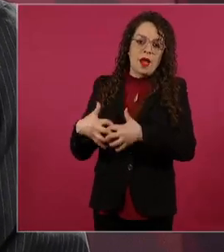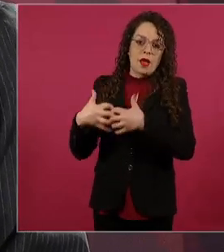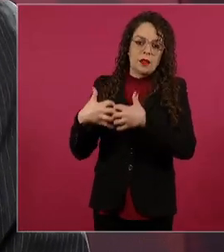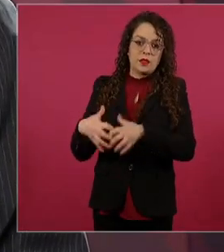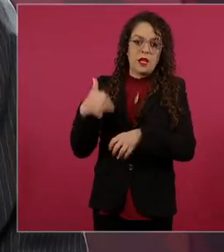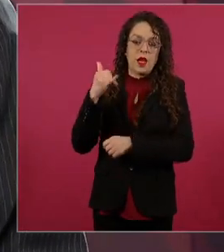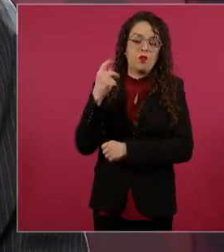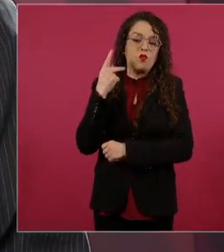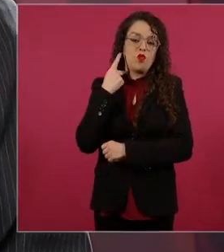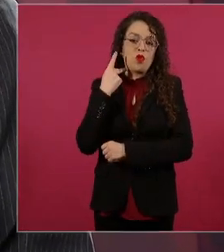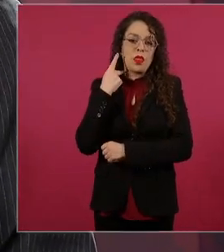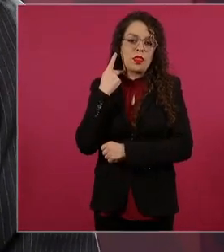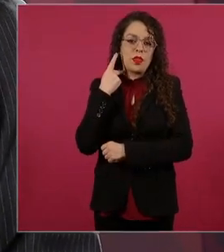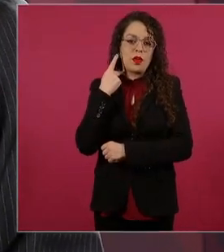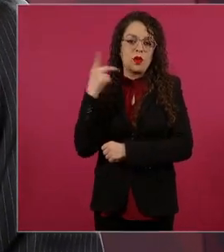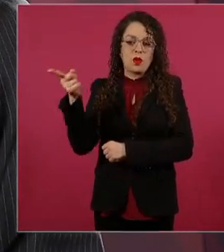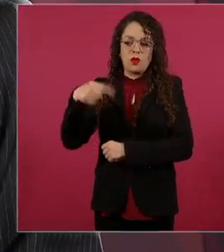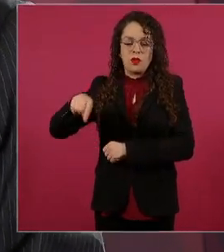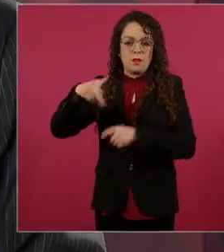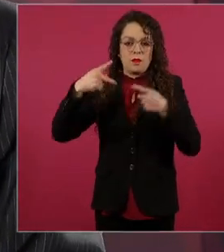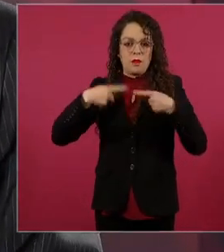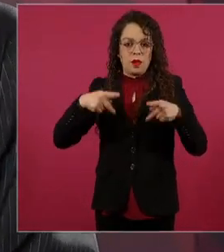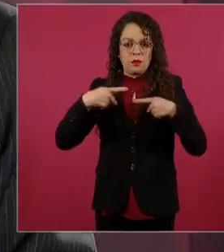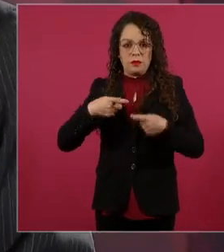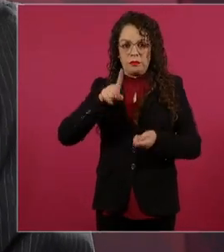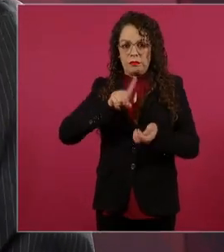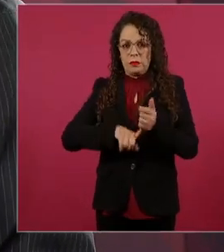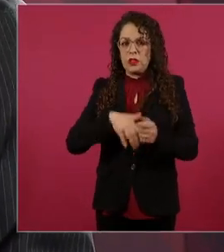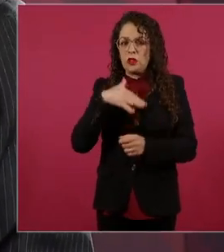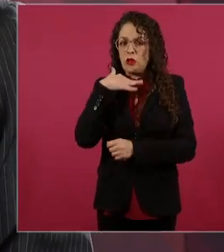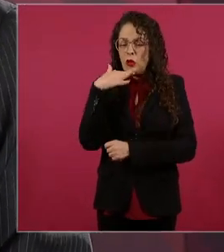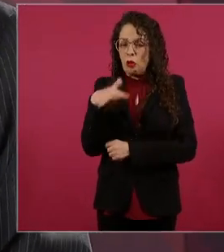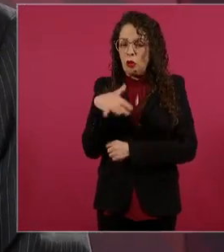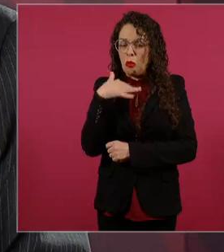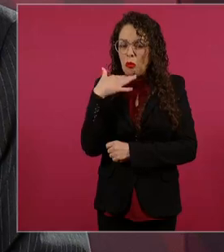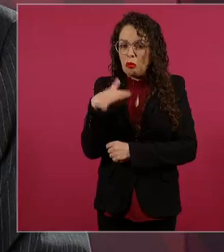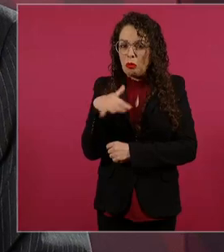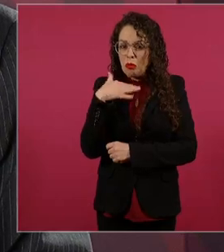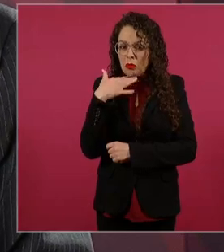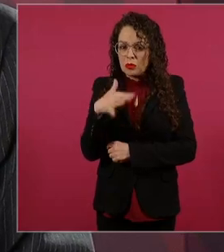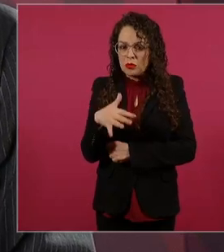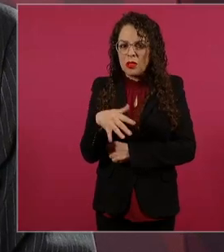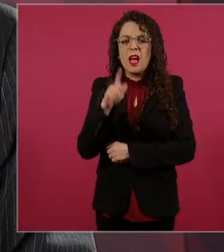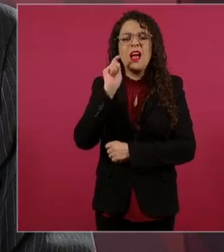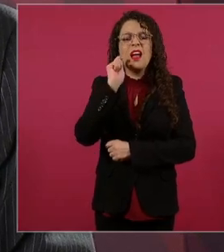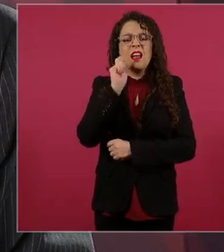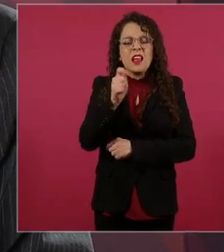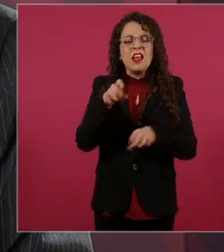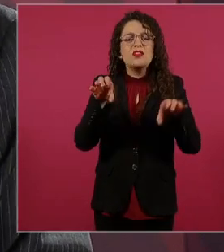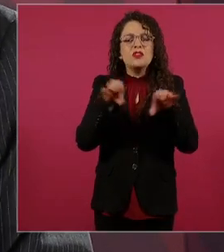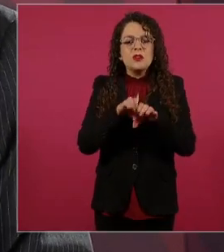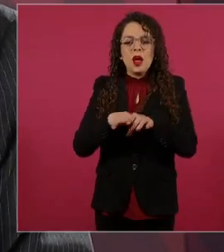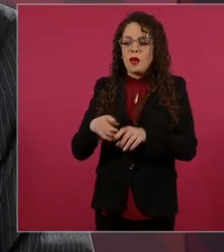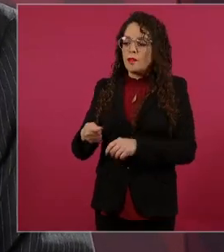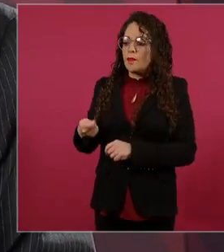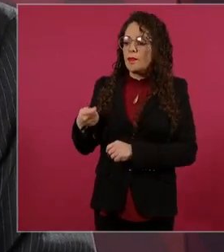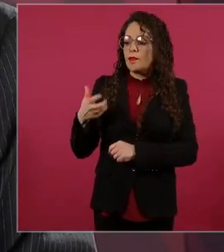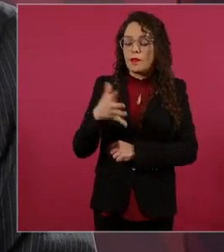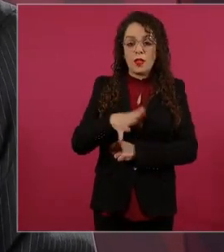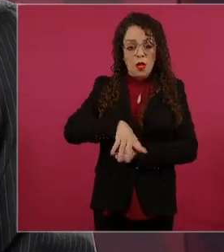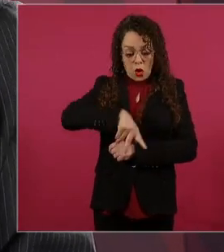corruptos con la llamada nacionalización de los ferrocarriles